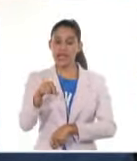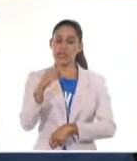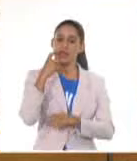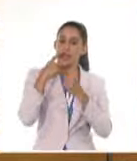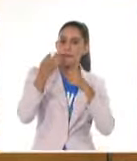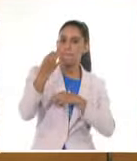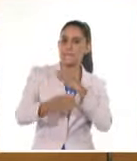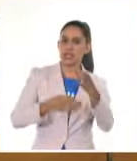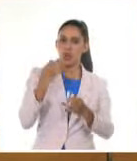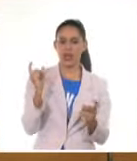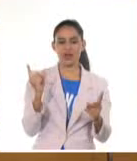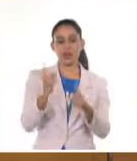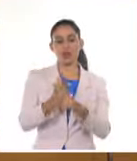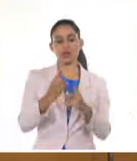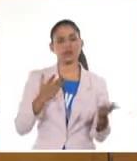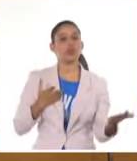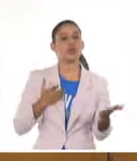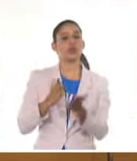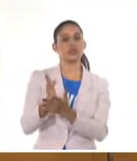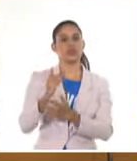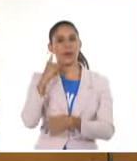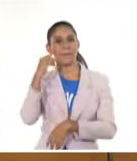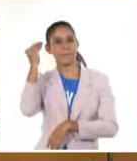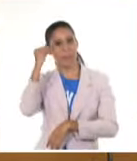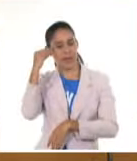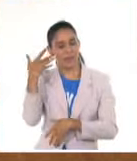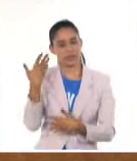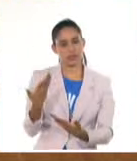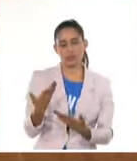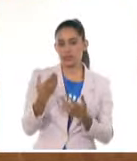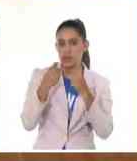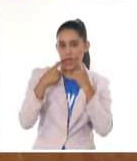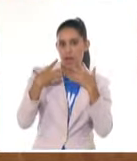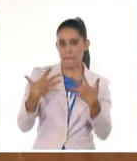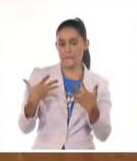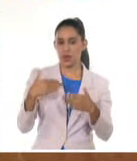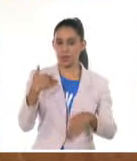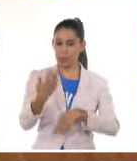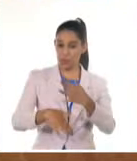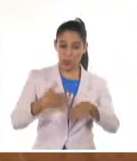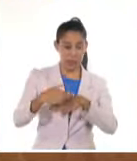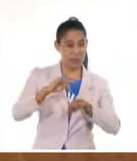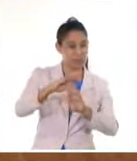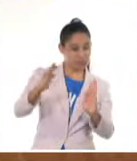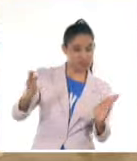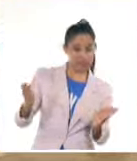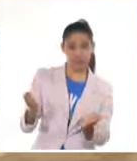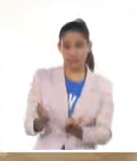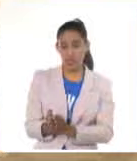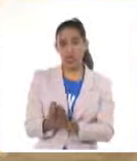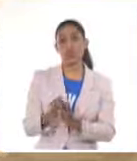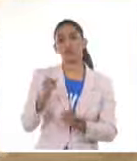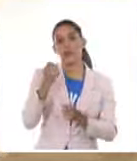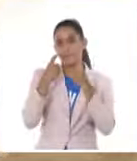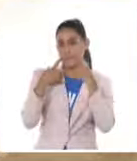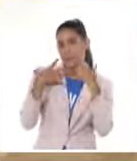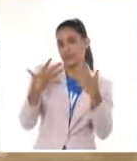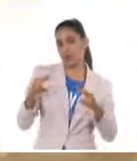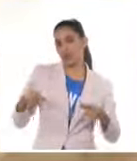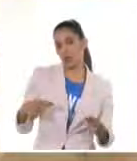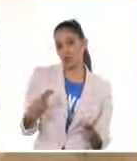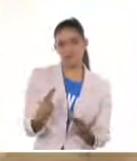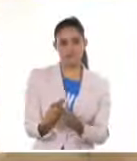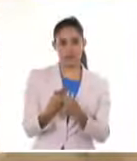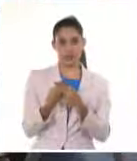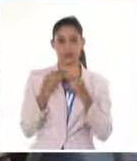de continuidad para pensar mediáticamente los grandes problemas globales de la humanidad y crear confianzas y